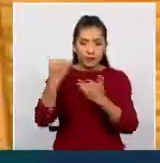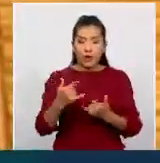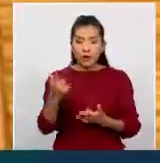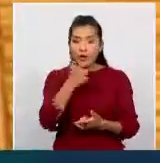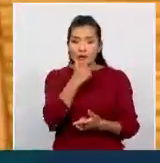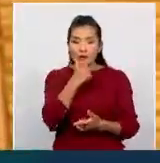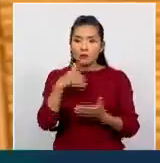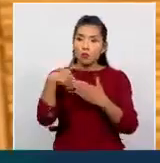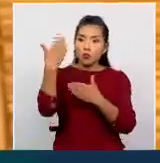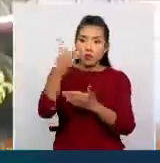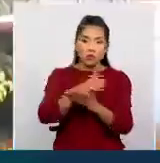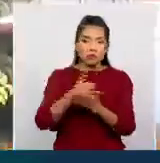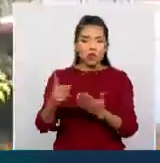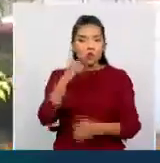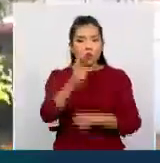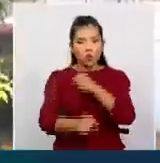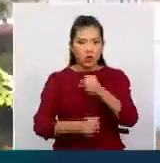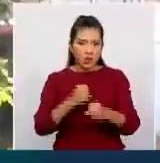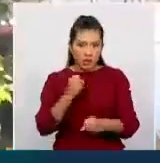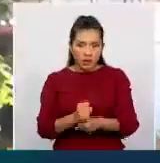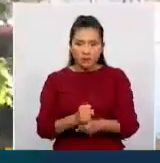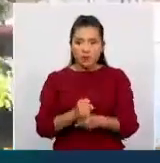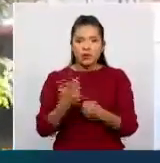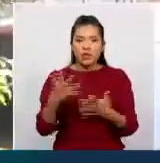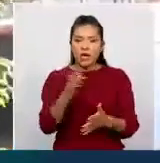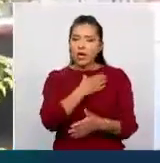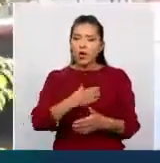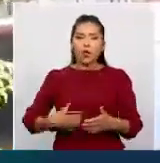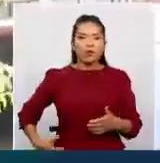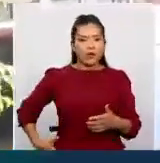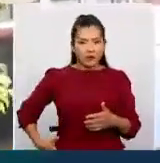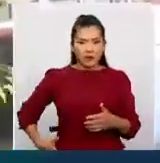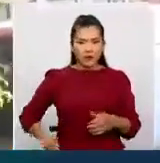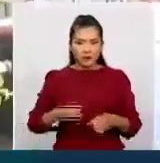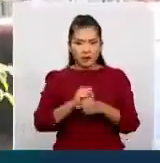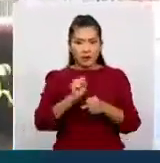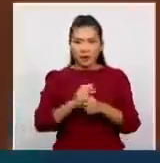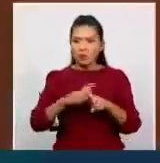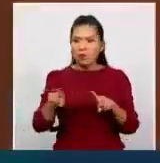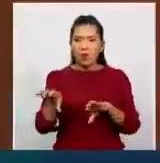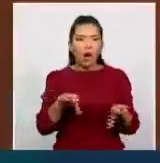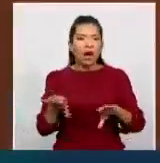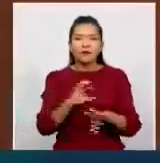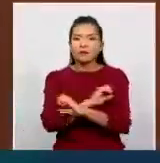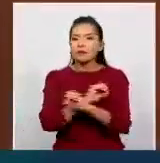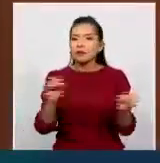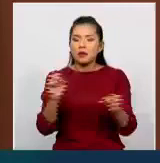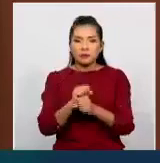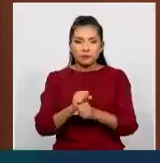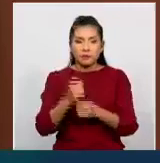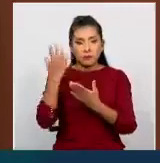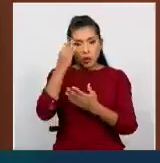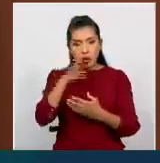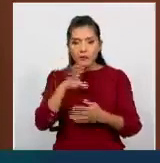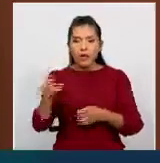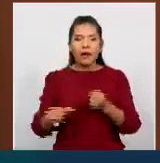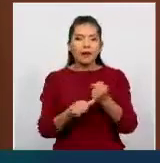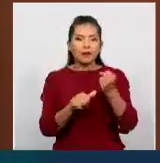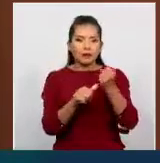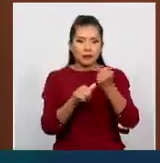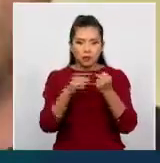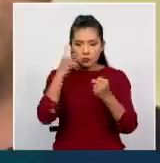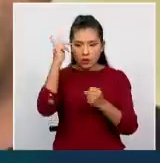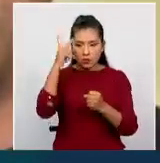la próxima semana y es el gobernador de la nada, porque no ha hecho nada. Walter Chávez es asesor y operador político